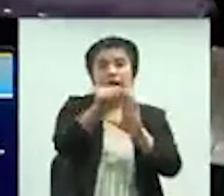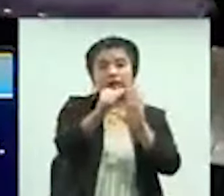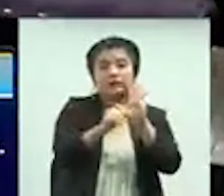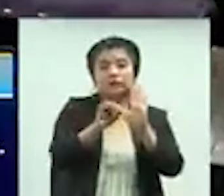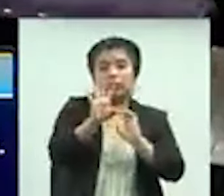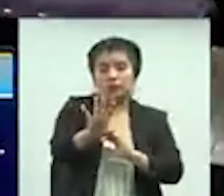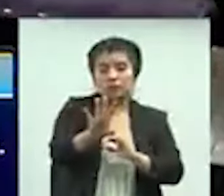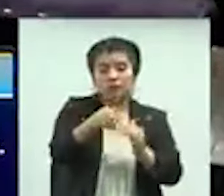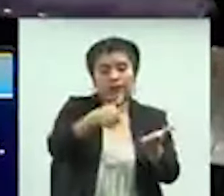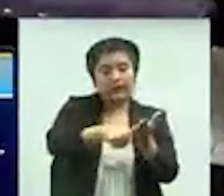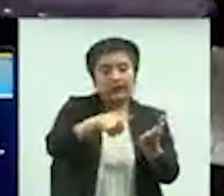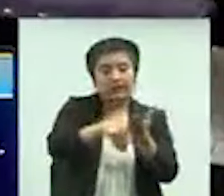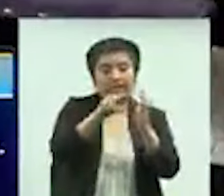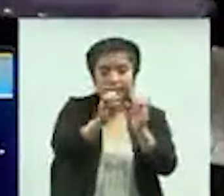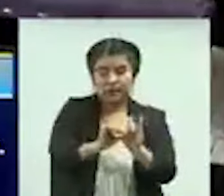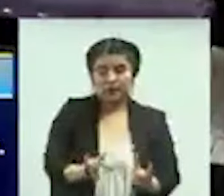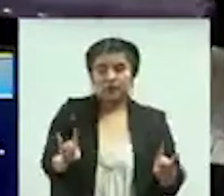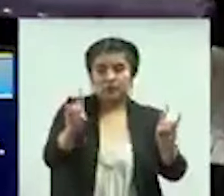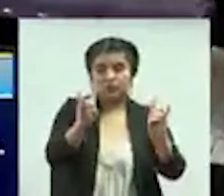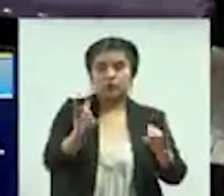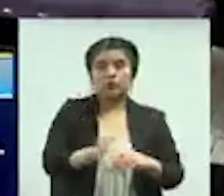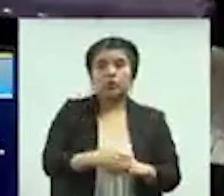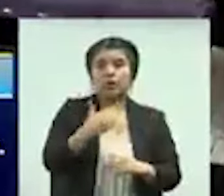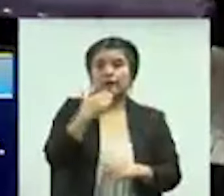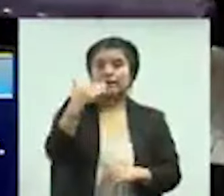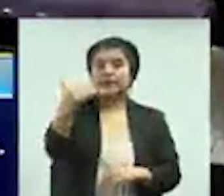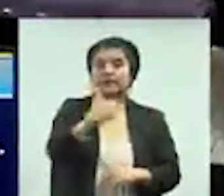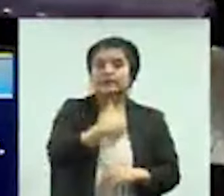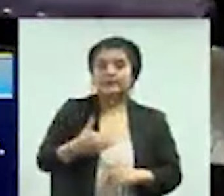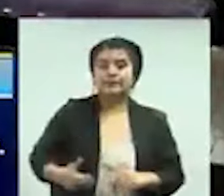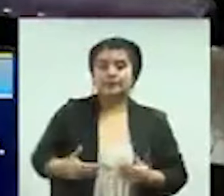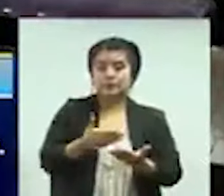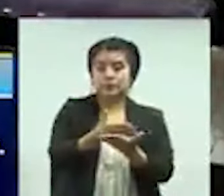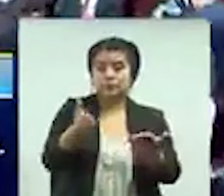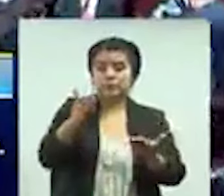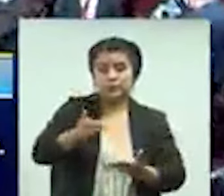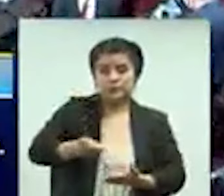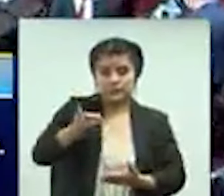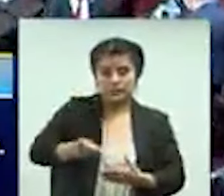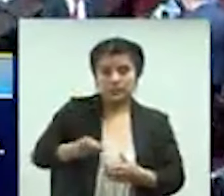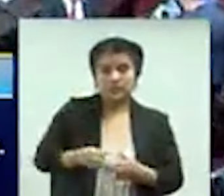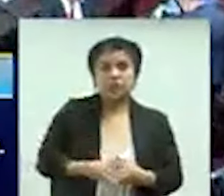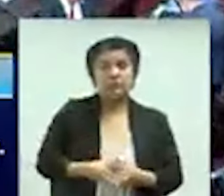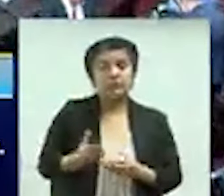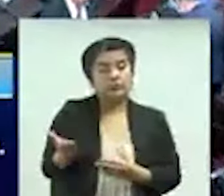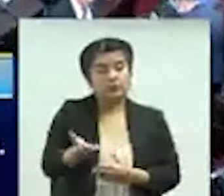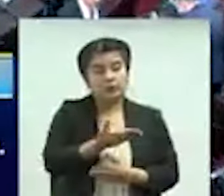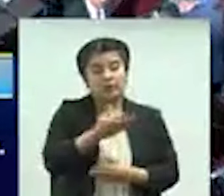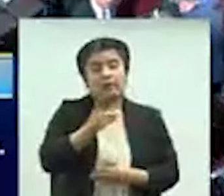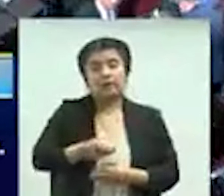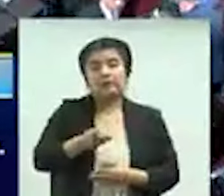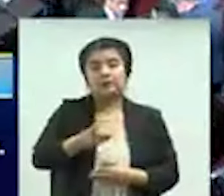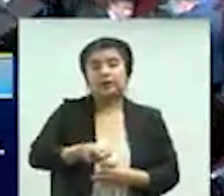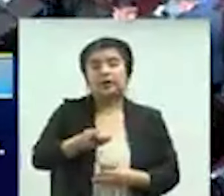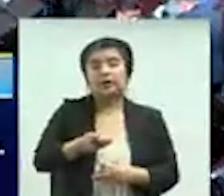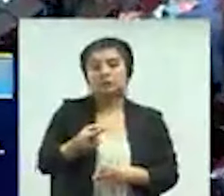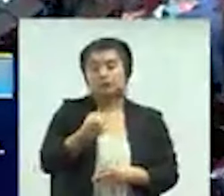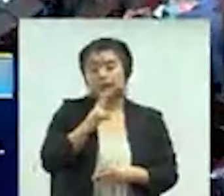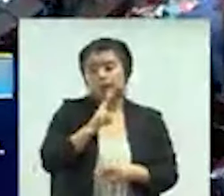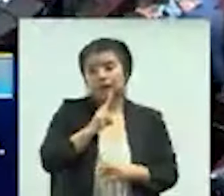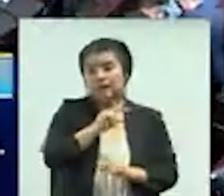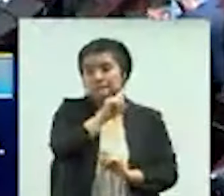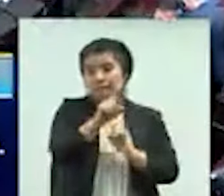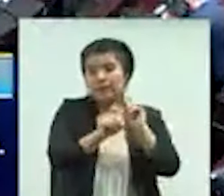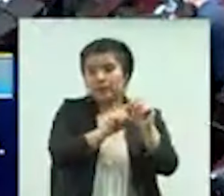la Carta de las Naciones Unidas. Gracias, señor presidente, honorable pleno. Tiene la palabra el diputado Elmer Palencia para formular la